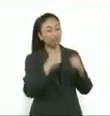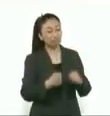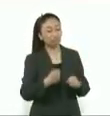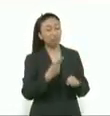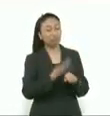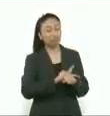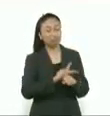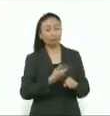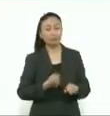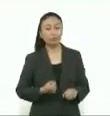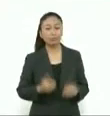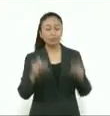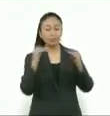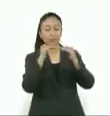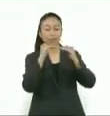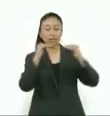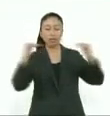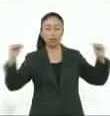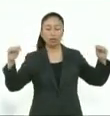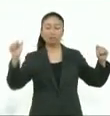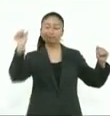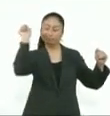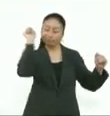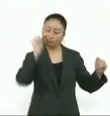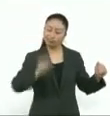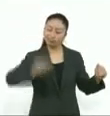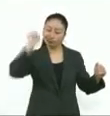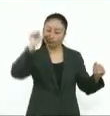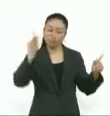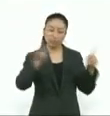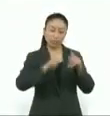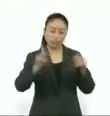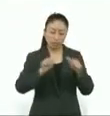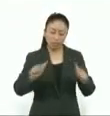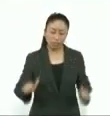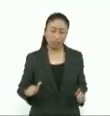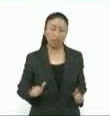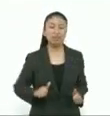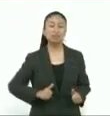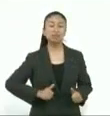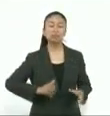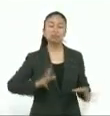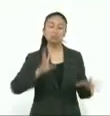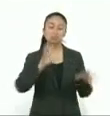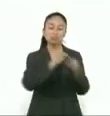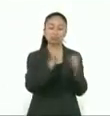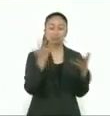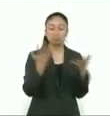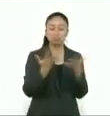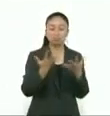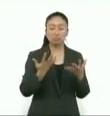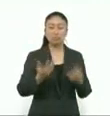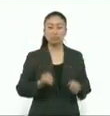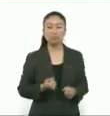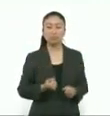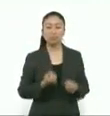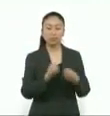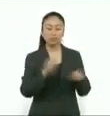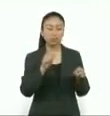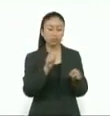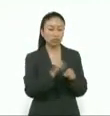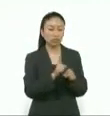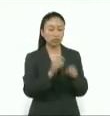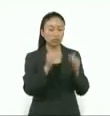será siempre la construcción de la paz, la construcción de una sociedad más